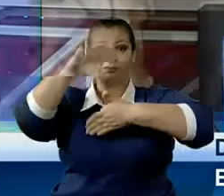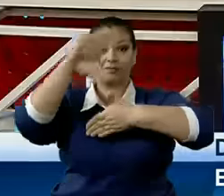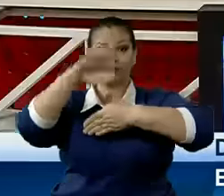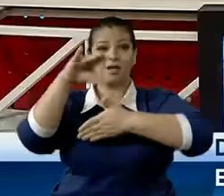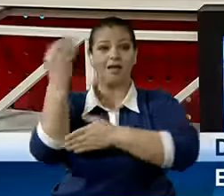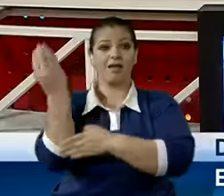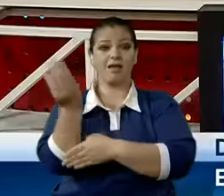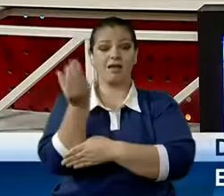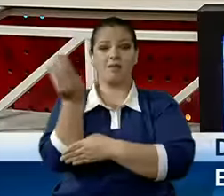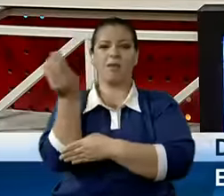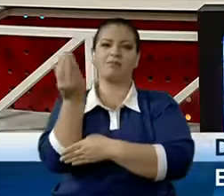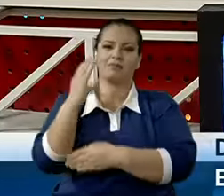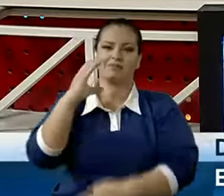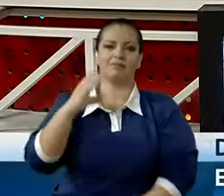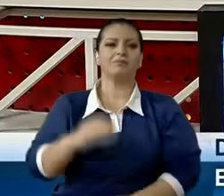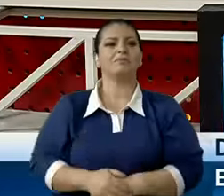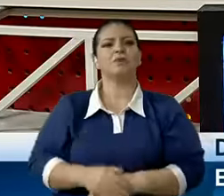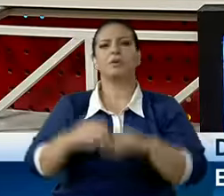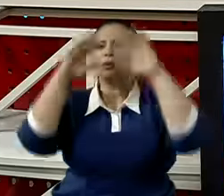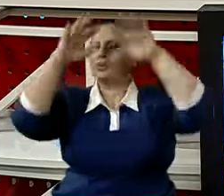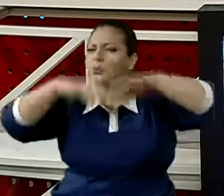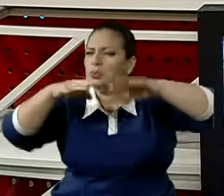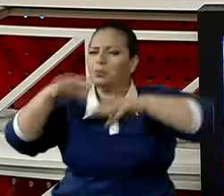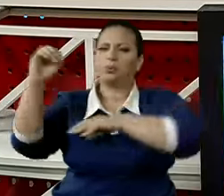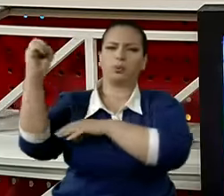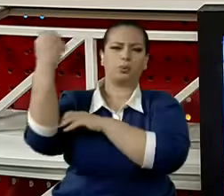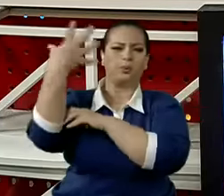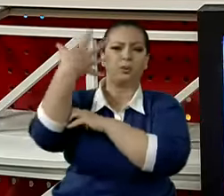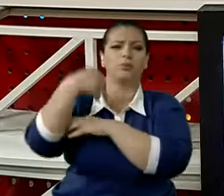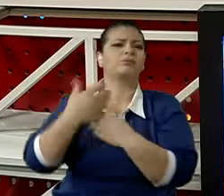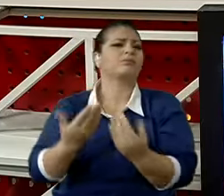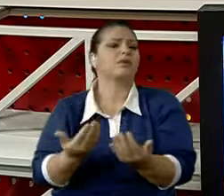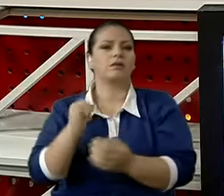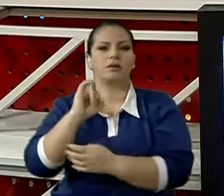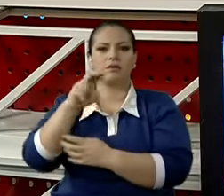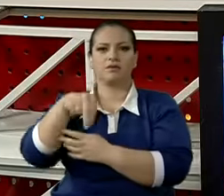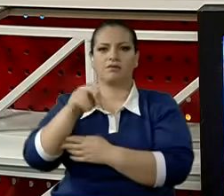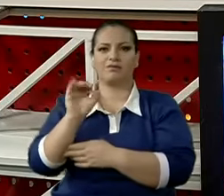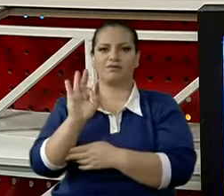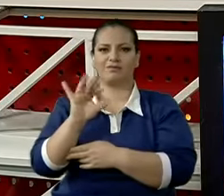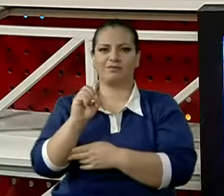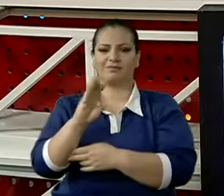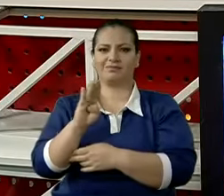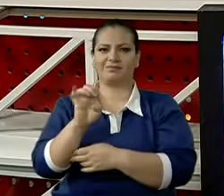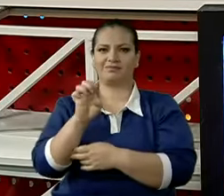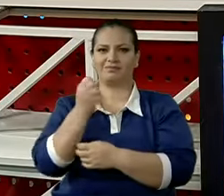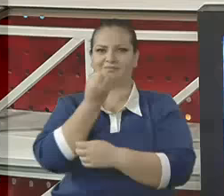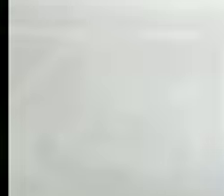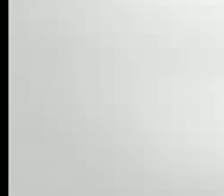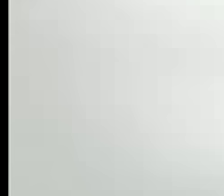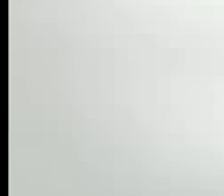del continente americano? Coincido contigo, esto es gracias a una cortesía de Infobae. Veamos.